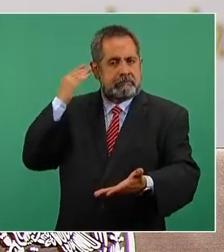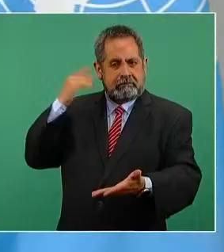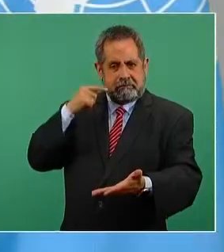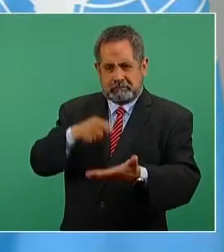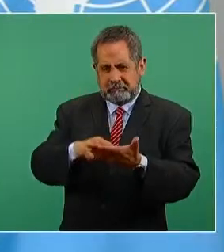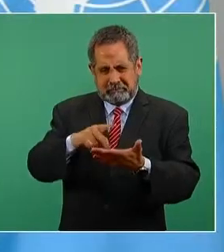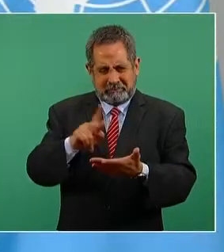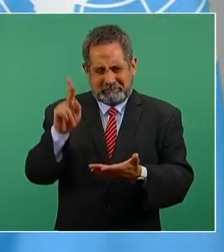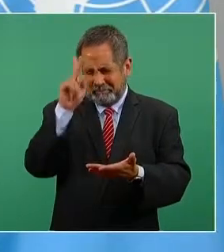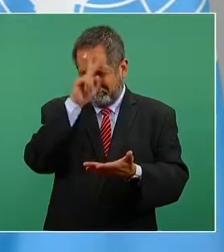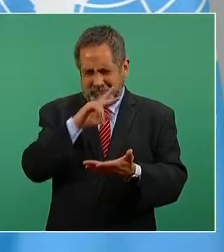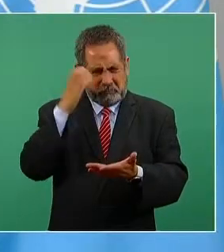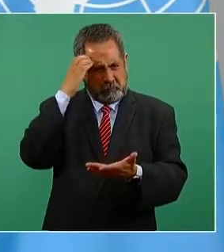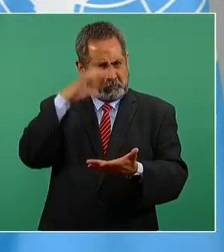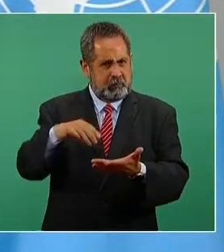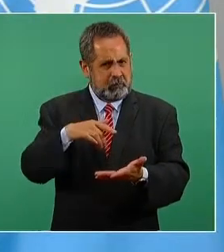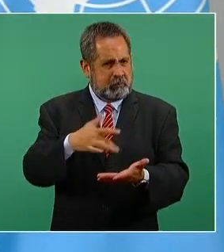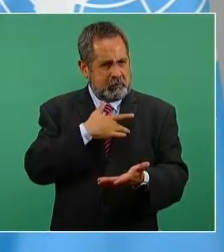perversa,